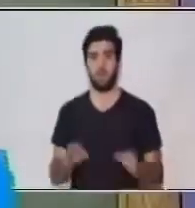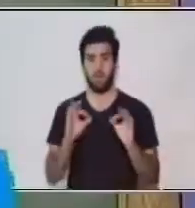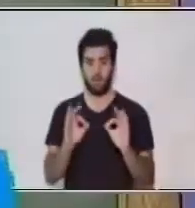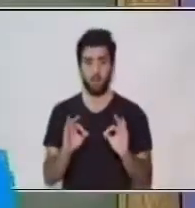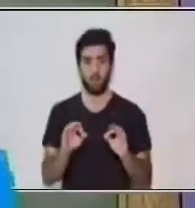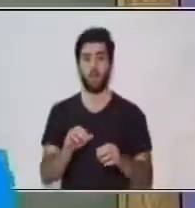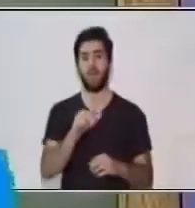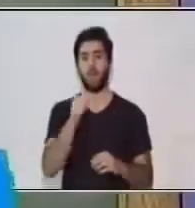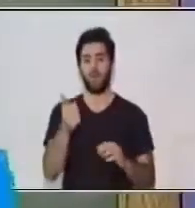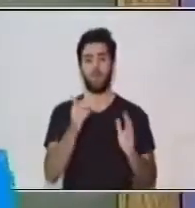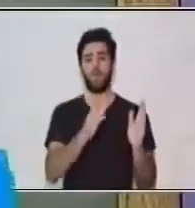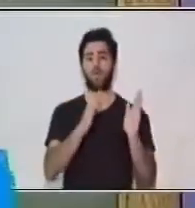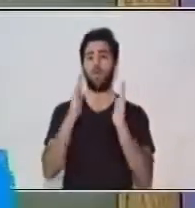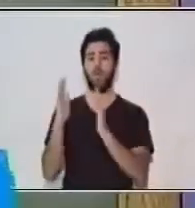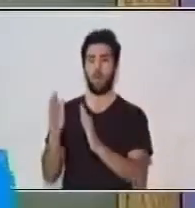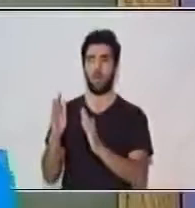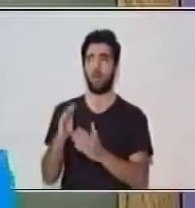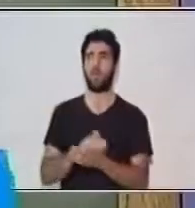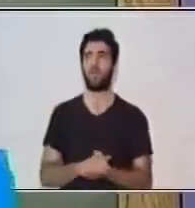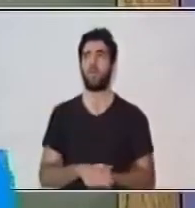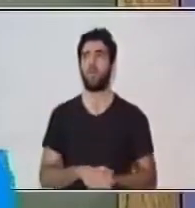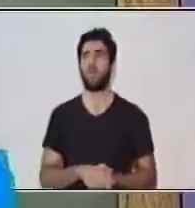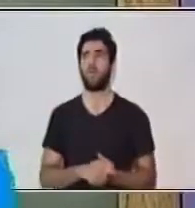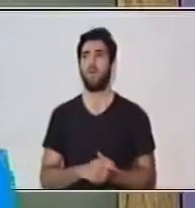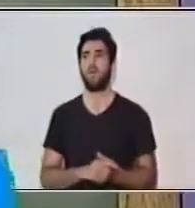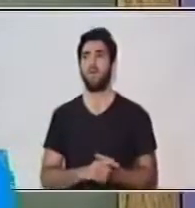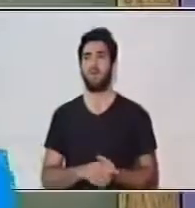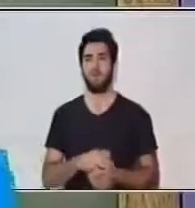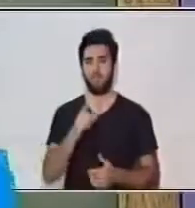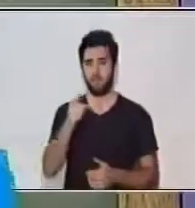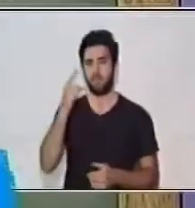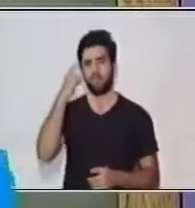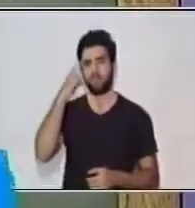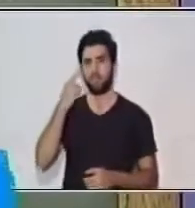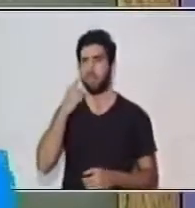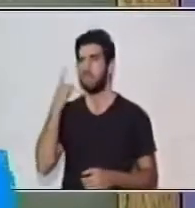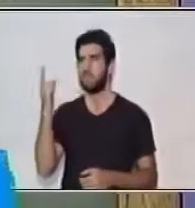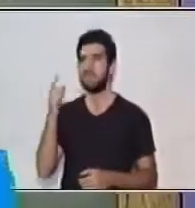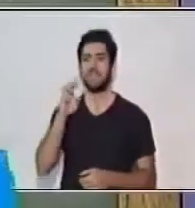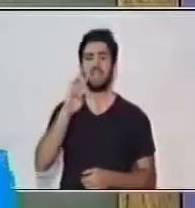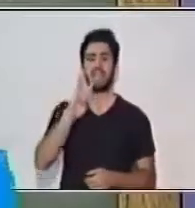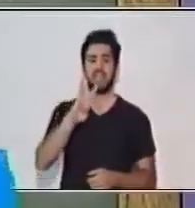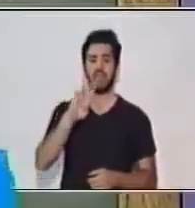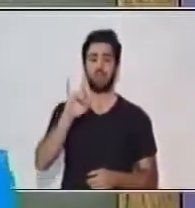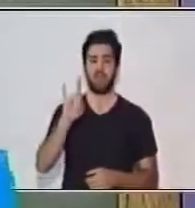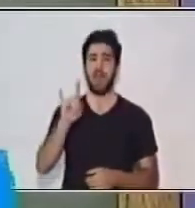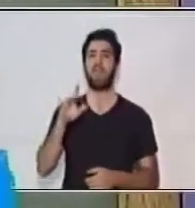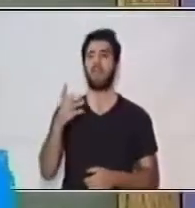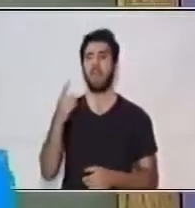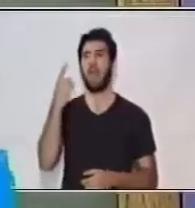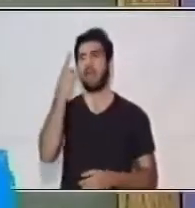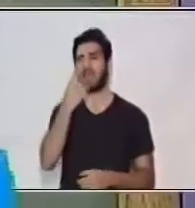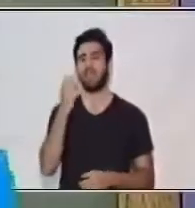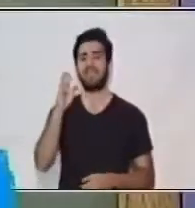unidades. ¿Qué vamos a usar acá? ¿Seno o coseno? Vamos a utilizar